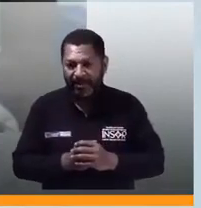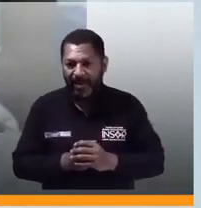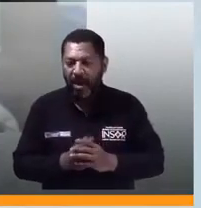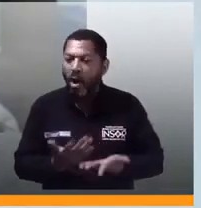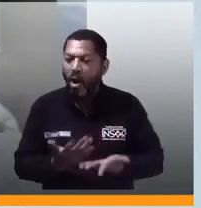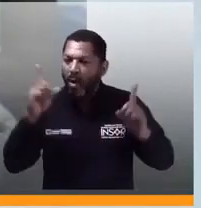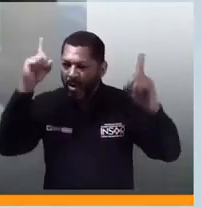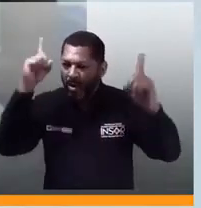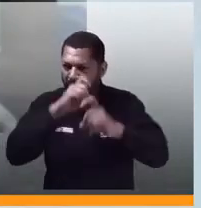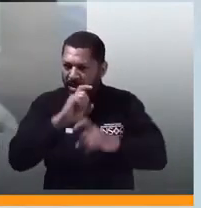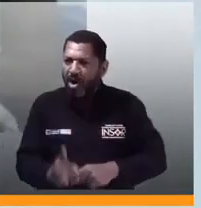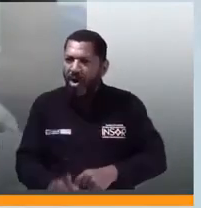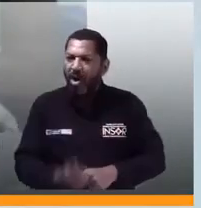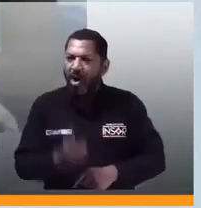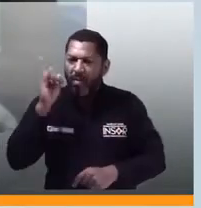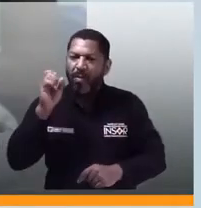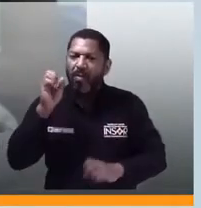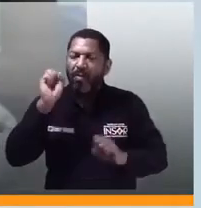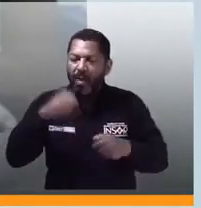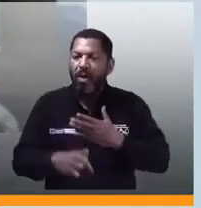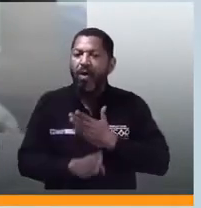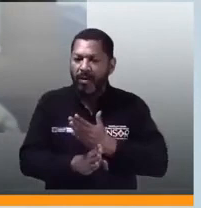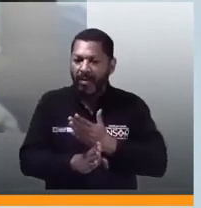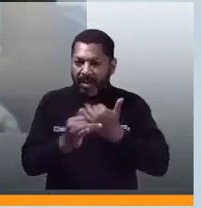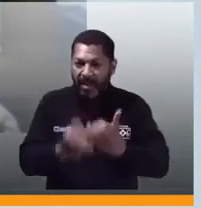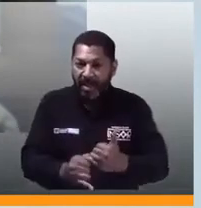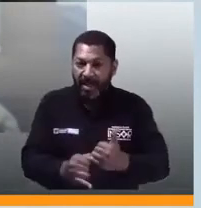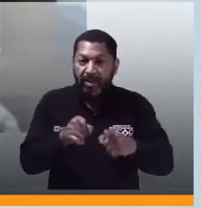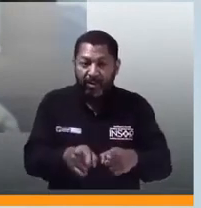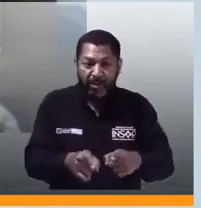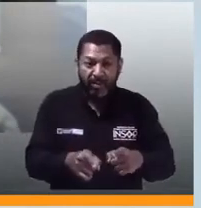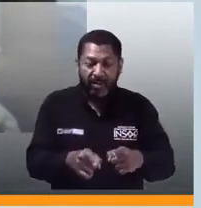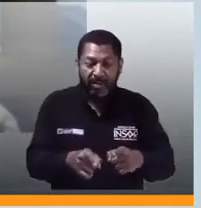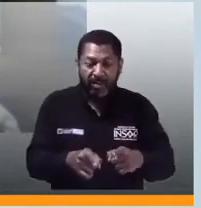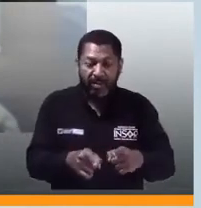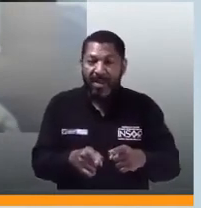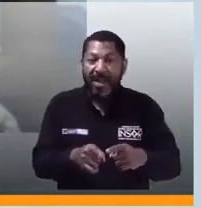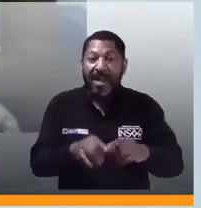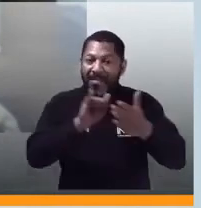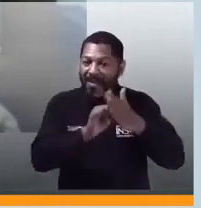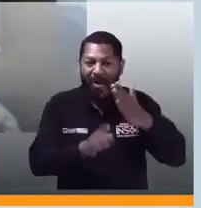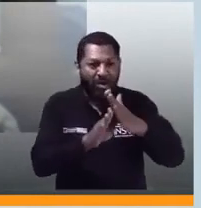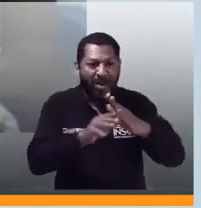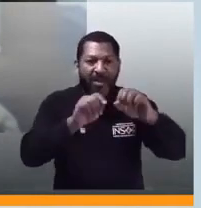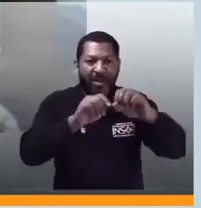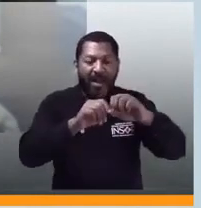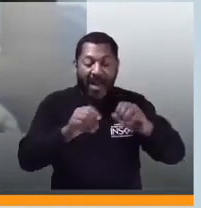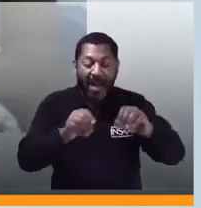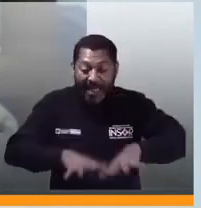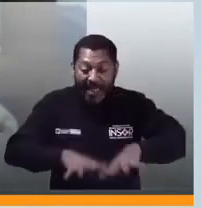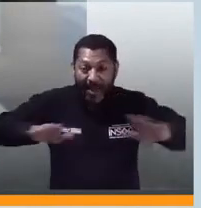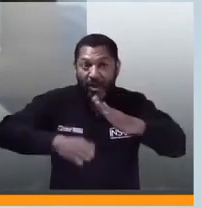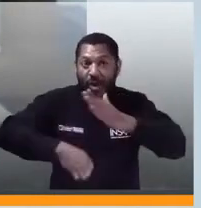pensar en cómo se continúa con esta plataforma para que estos procesos que de aquí,